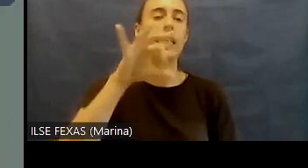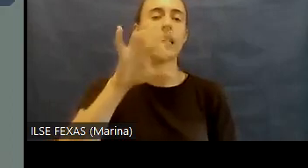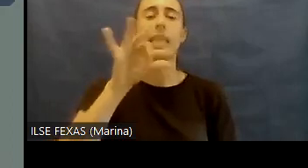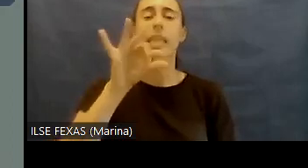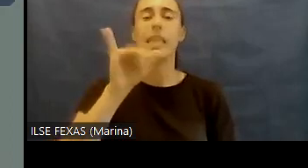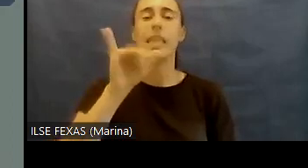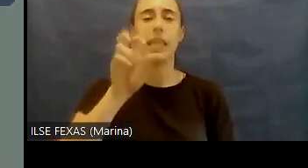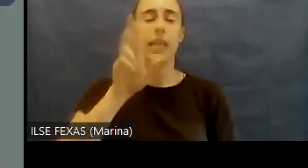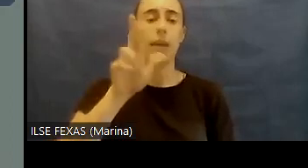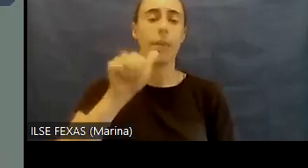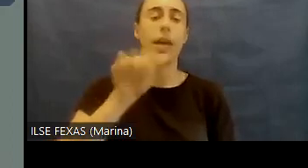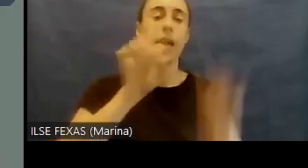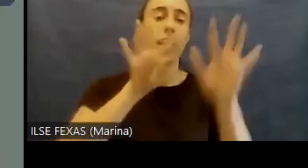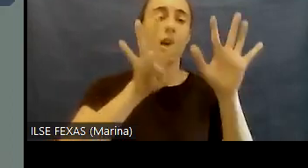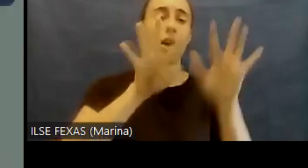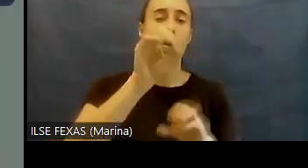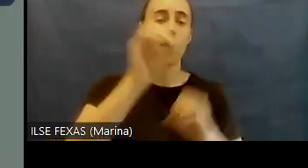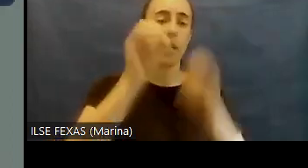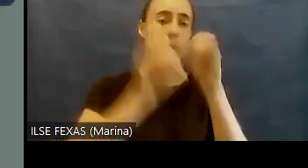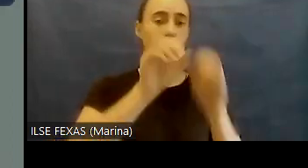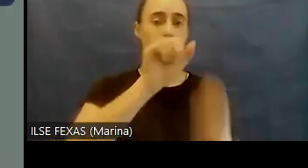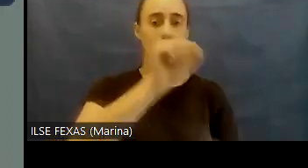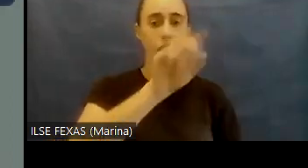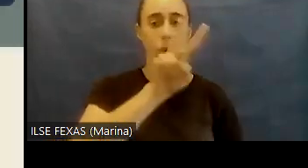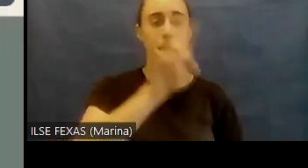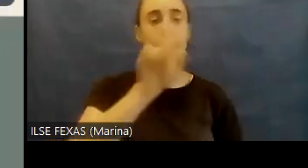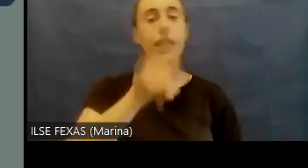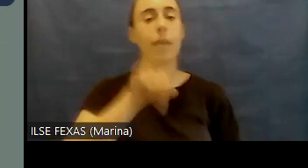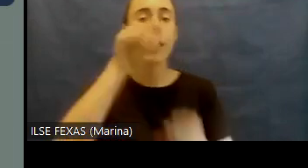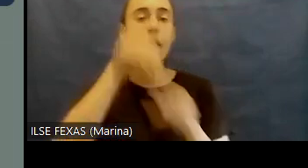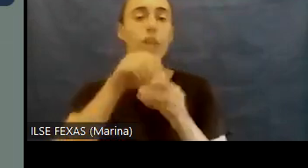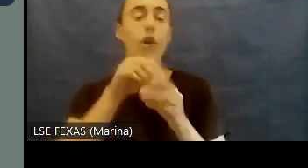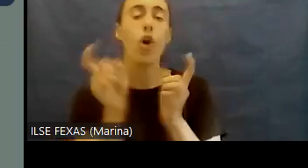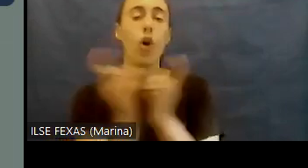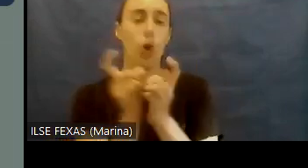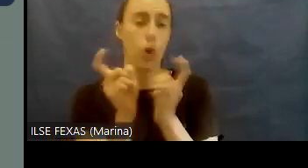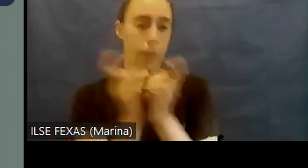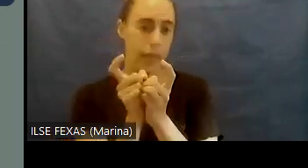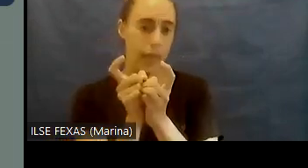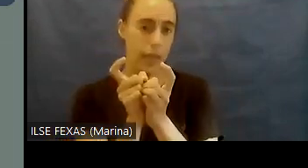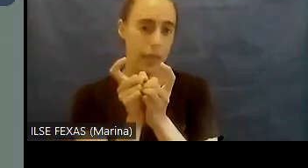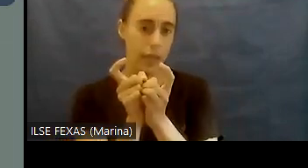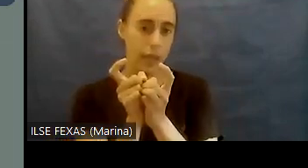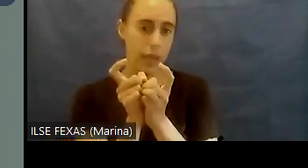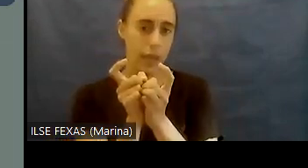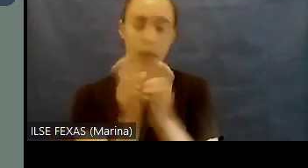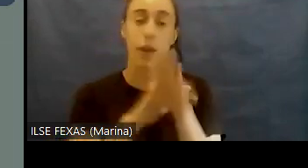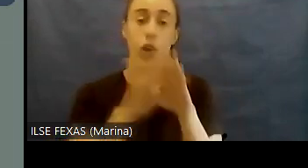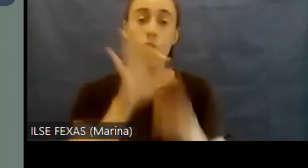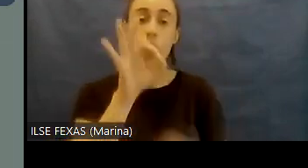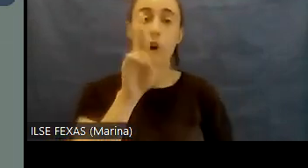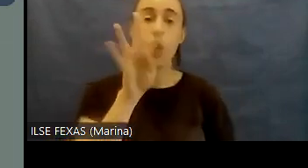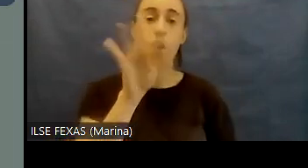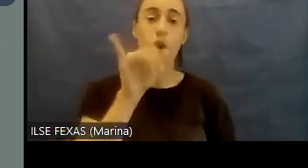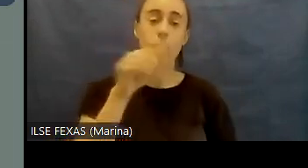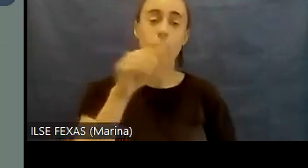del 90% del gel de aloe vera, tenemos extracto de ortiga. Y entre las muchas funciones del extracto de ortiga están